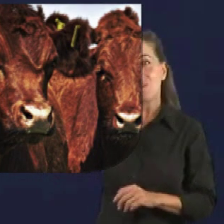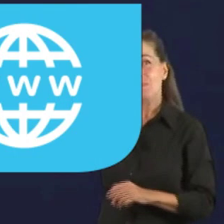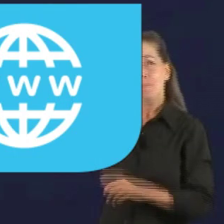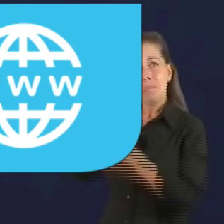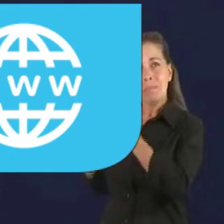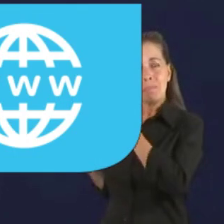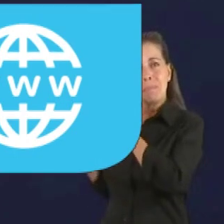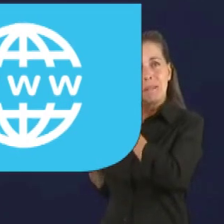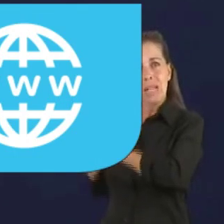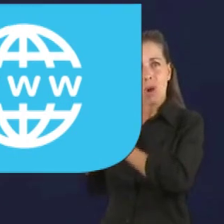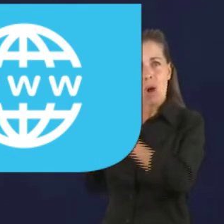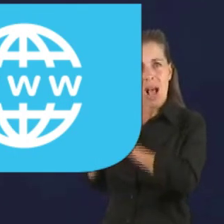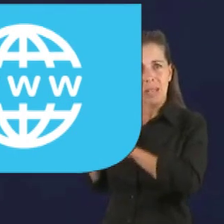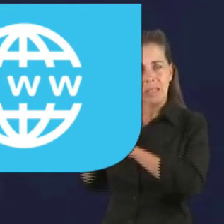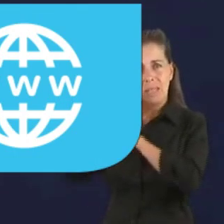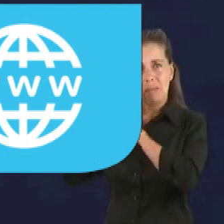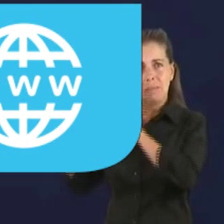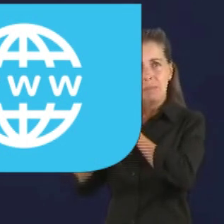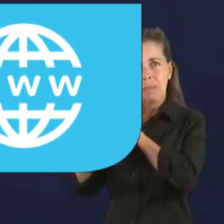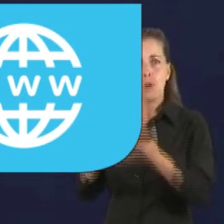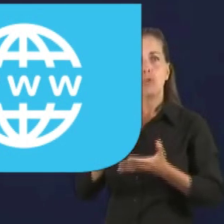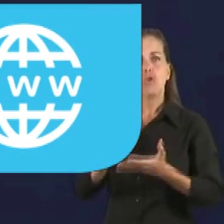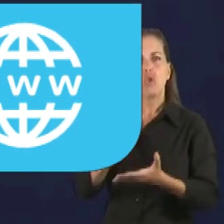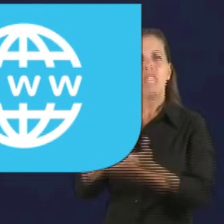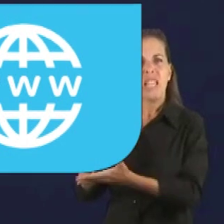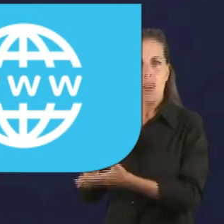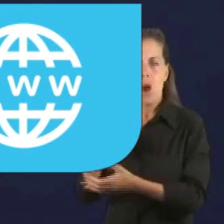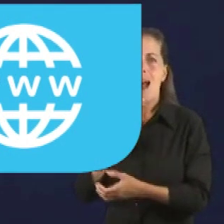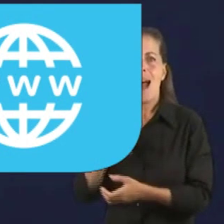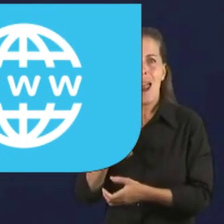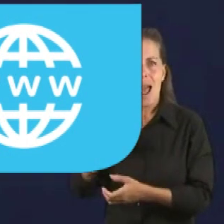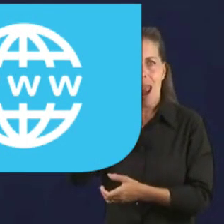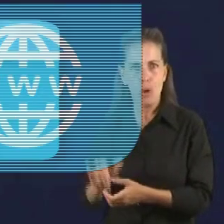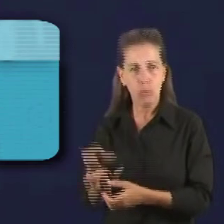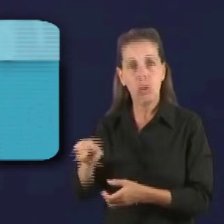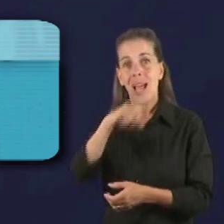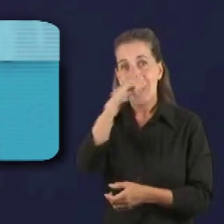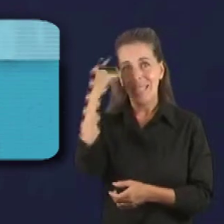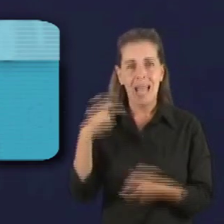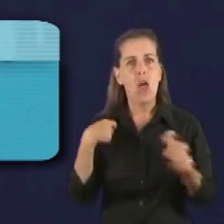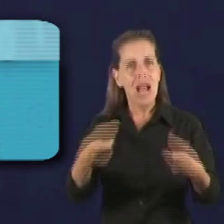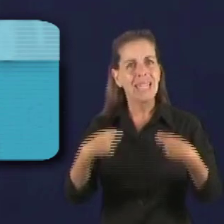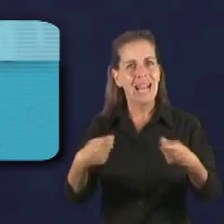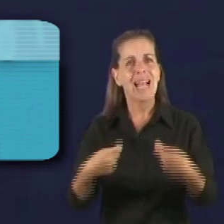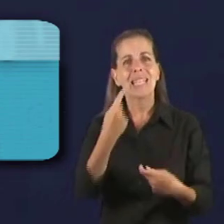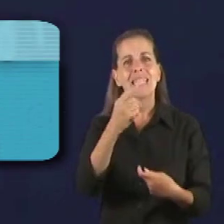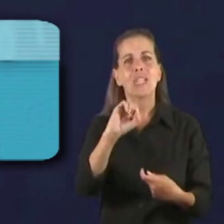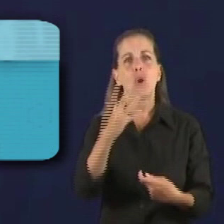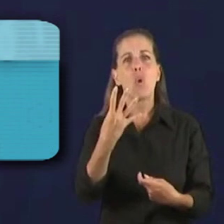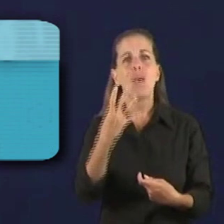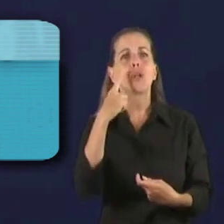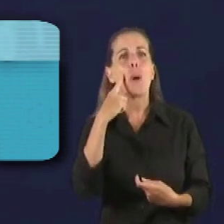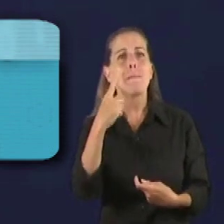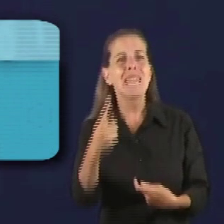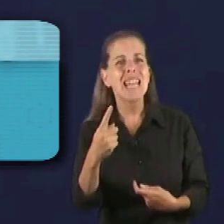comenzó este esquema de subsidios a la electricidad, el Estado gastó más de 104 mil millones